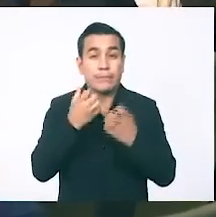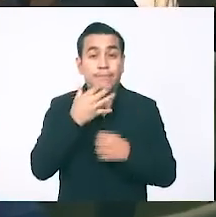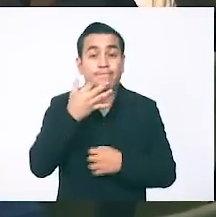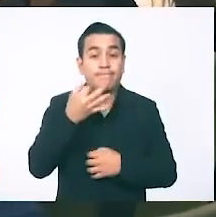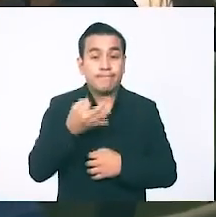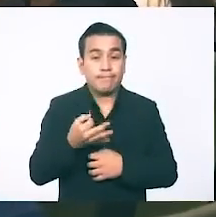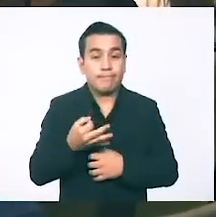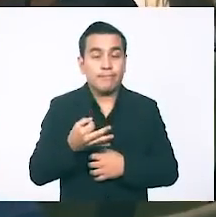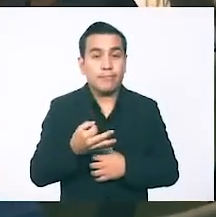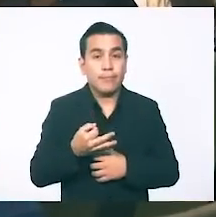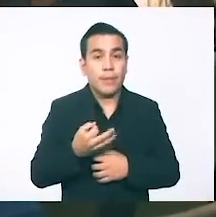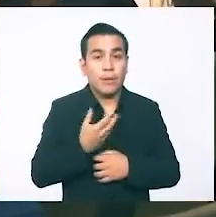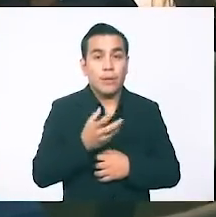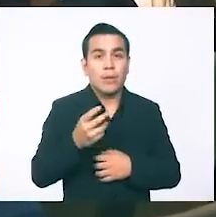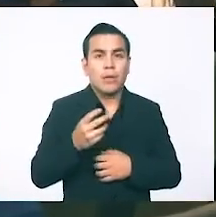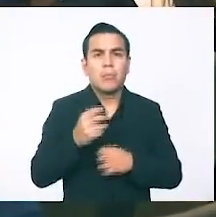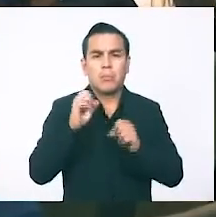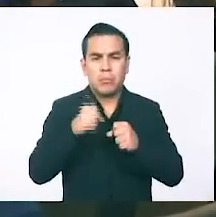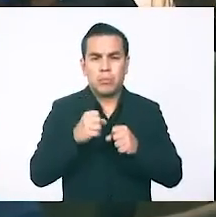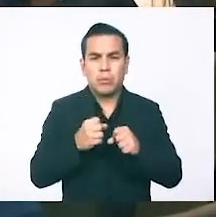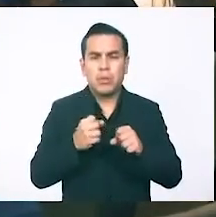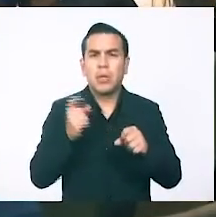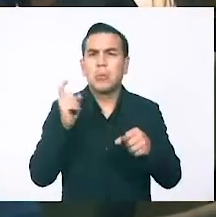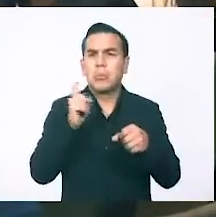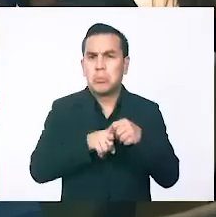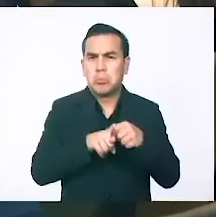internas. Ahí se puede inscribir quien quiera.